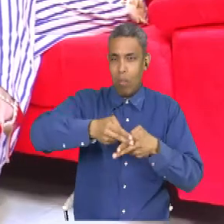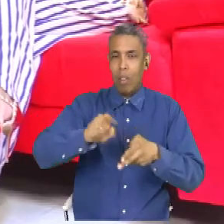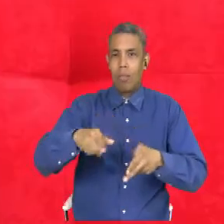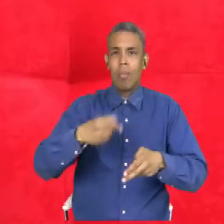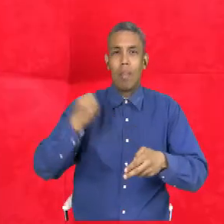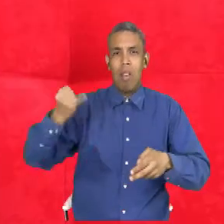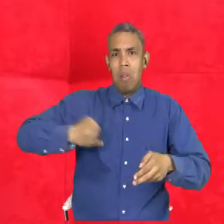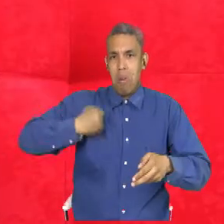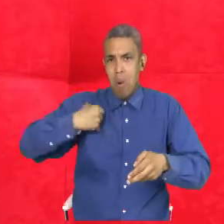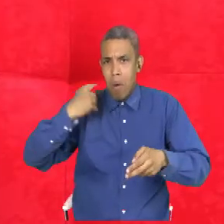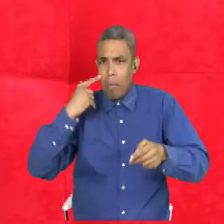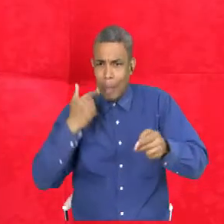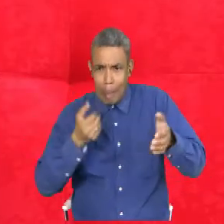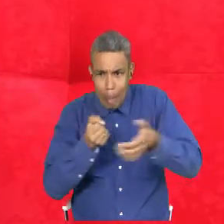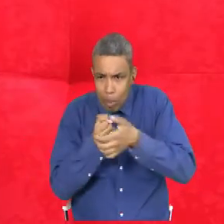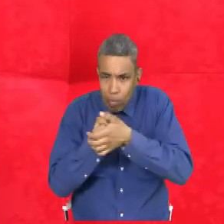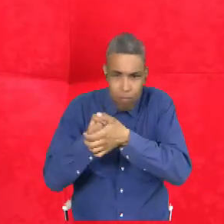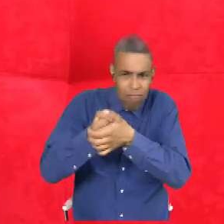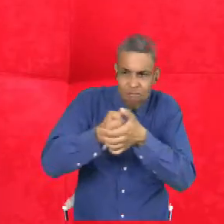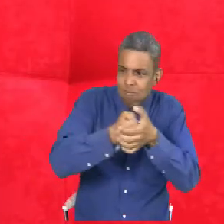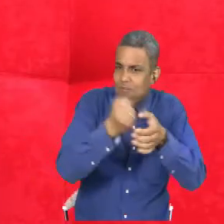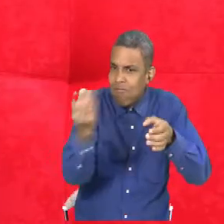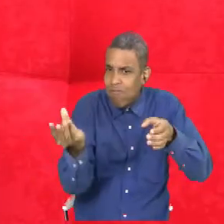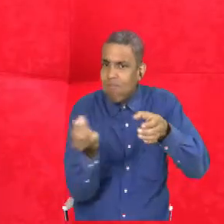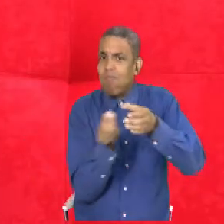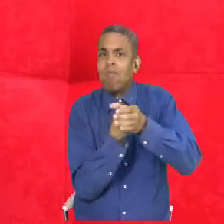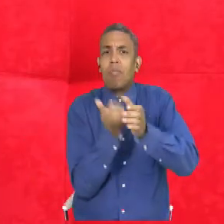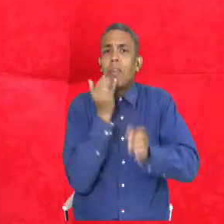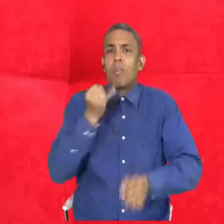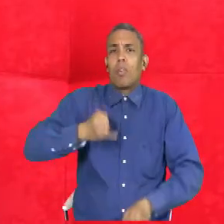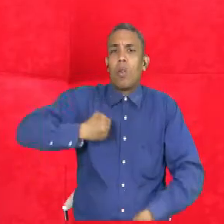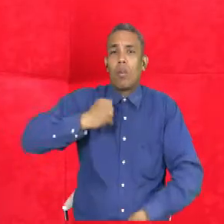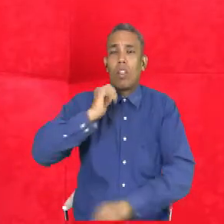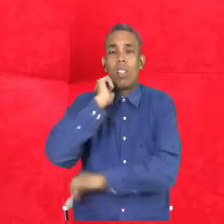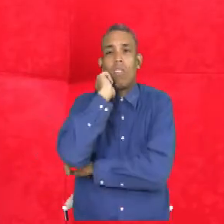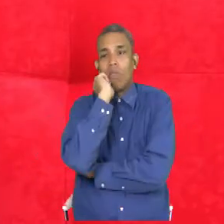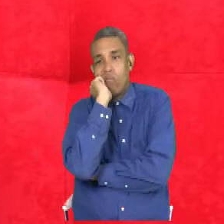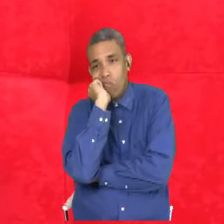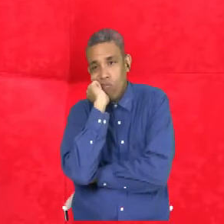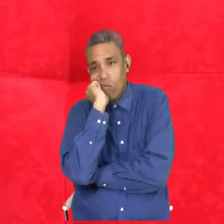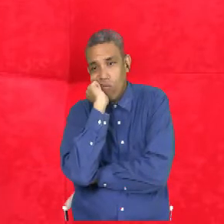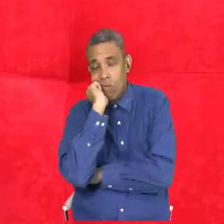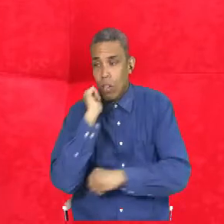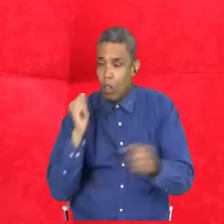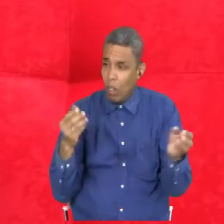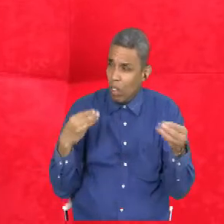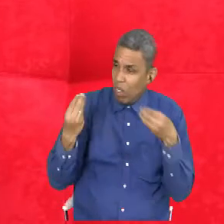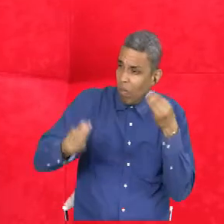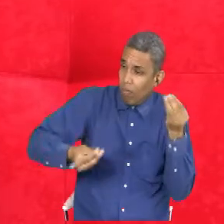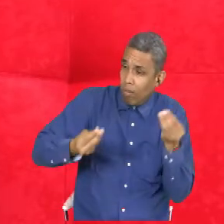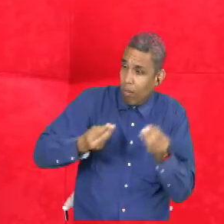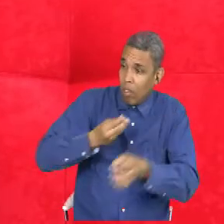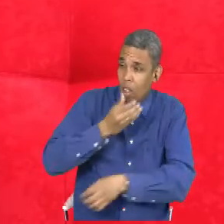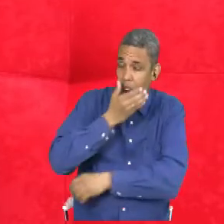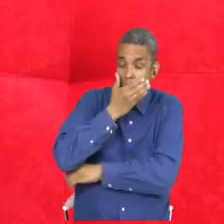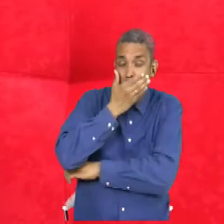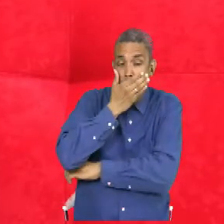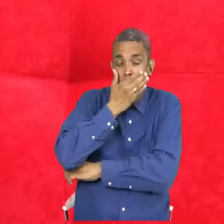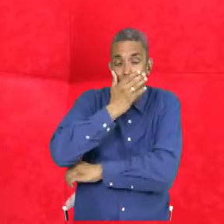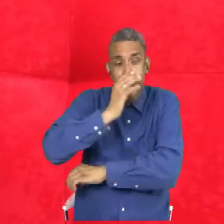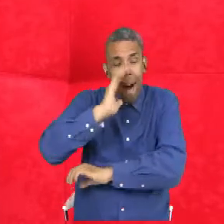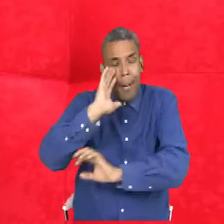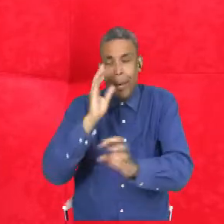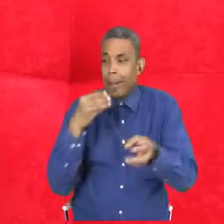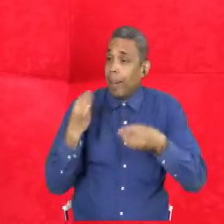Bermeja, a los jóvenes que salen en las tardes y no saben para dónde coger. Igual los papás también dicen, bueno, todos los días talleres